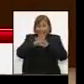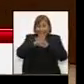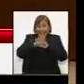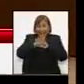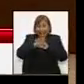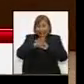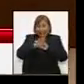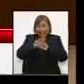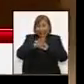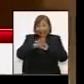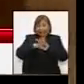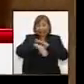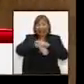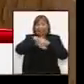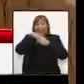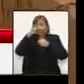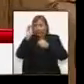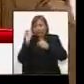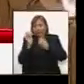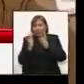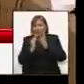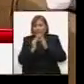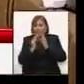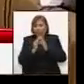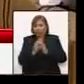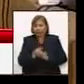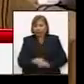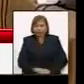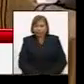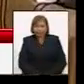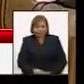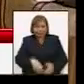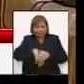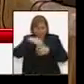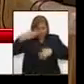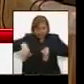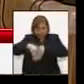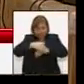inmueble. Parte externa del inmueble. ¿En la calle?